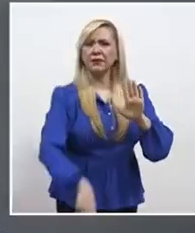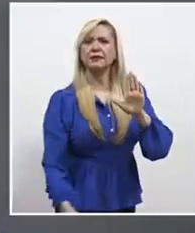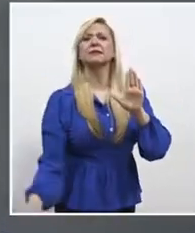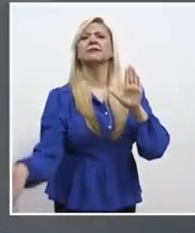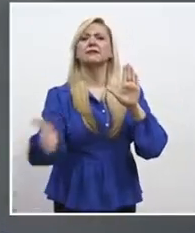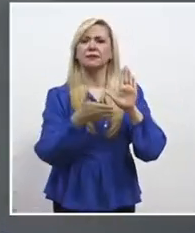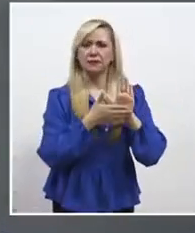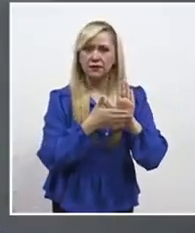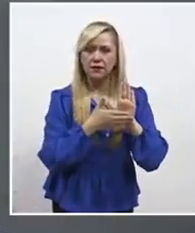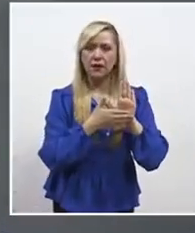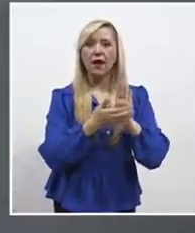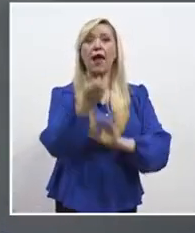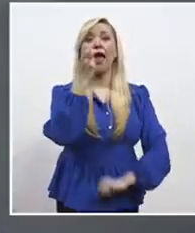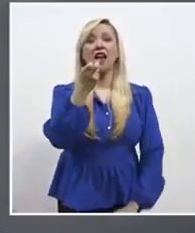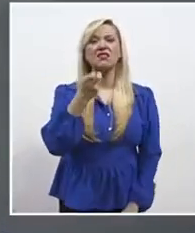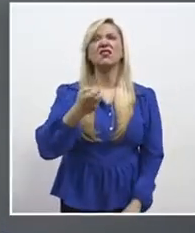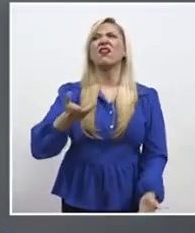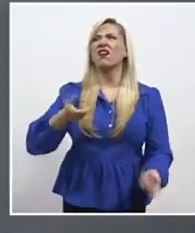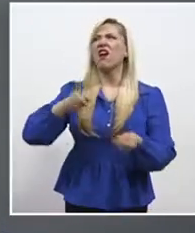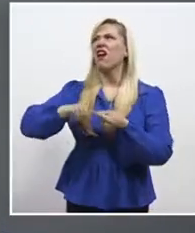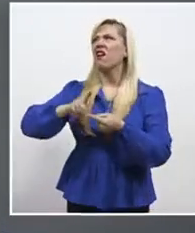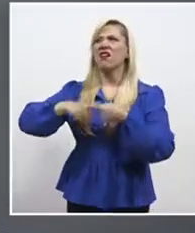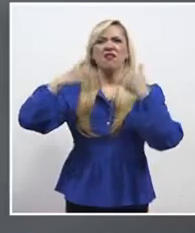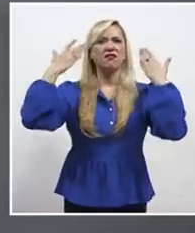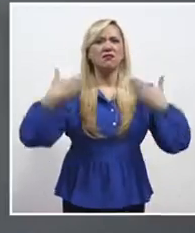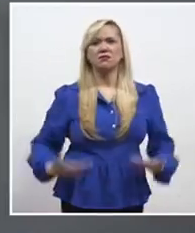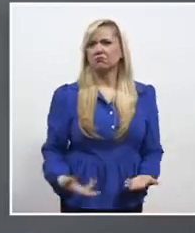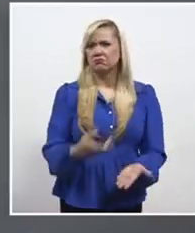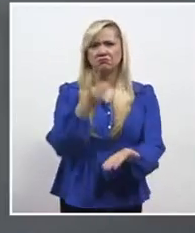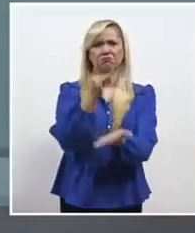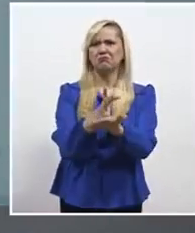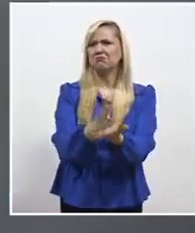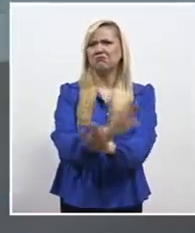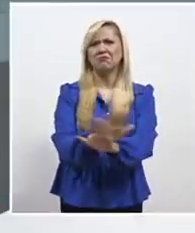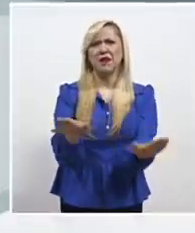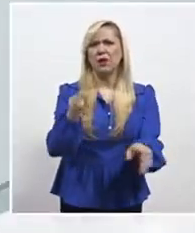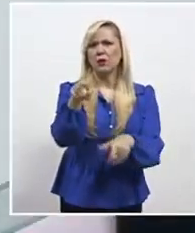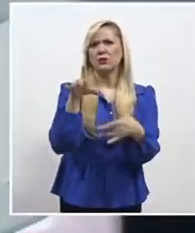Eso habla de quiénes somos, no hay más.